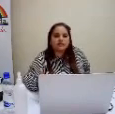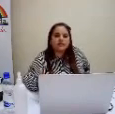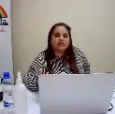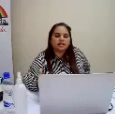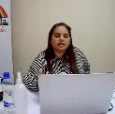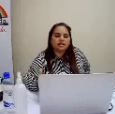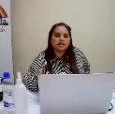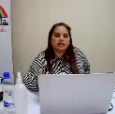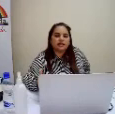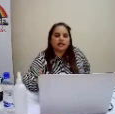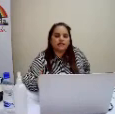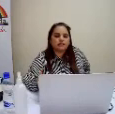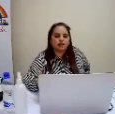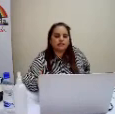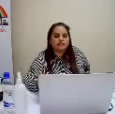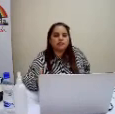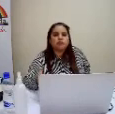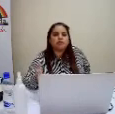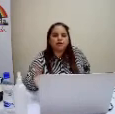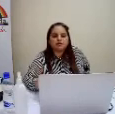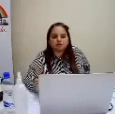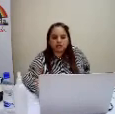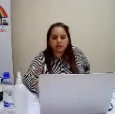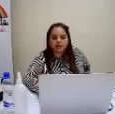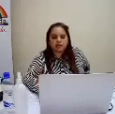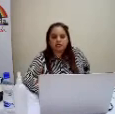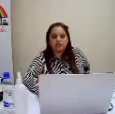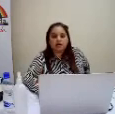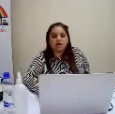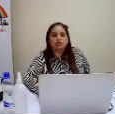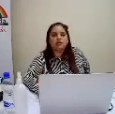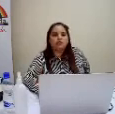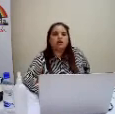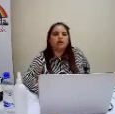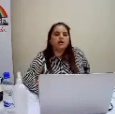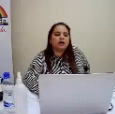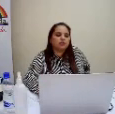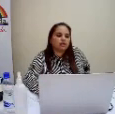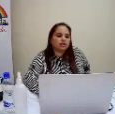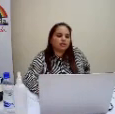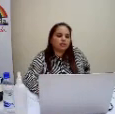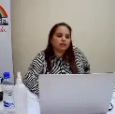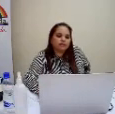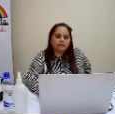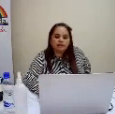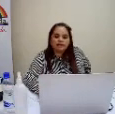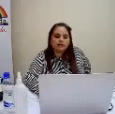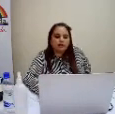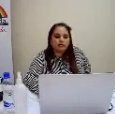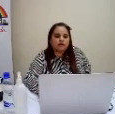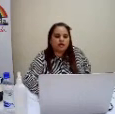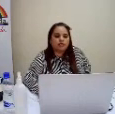para entender de qué es la enfermedad, una buena psicoterapia y una autoayuda ayuda a que ellos